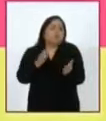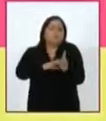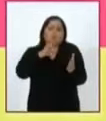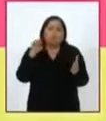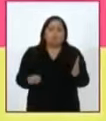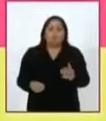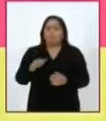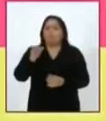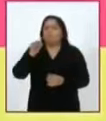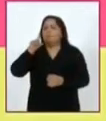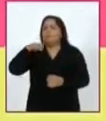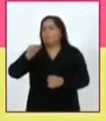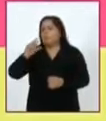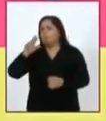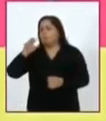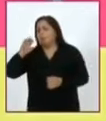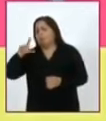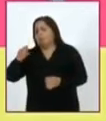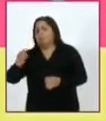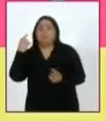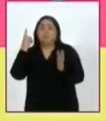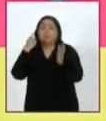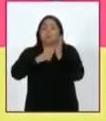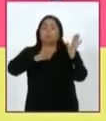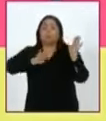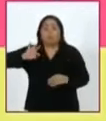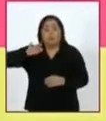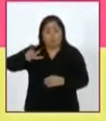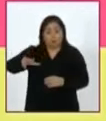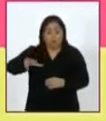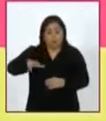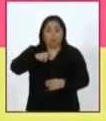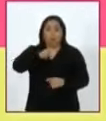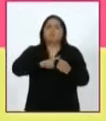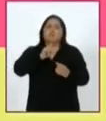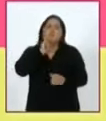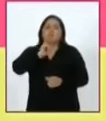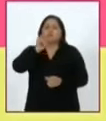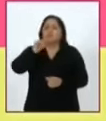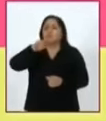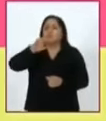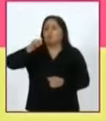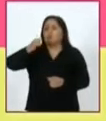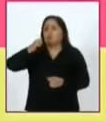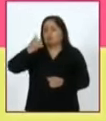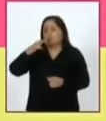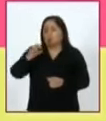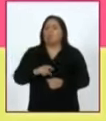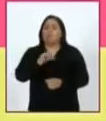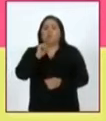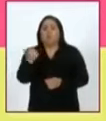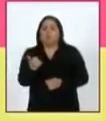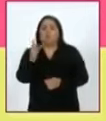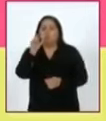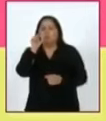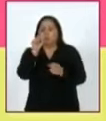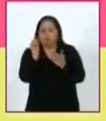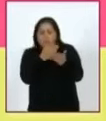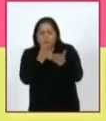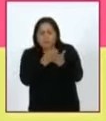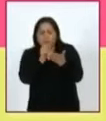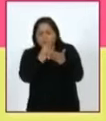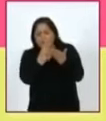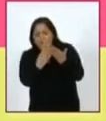Alma Rebelde, 1948, de Jane Eyre, pequeño volumen de 20 páginas que abre